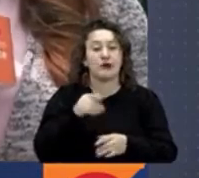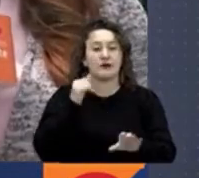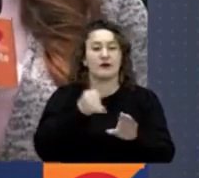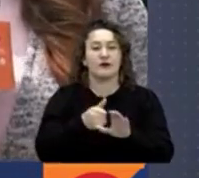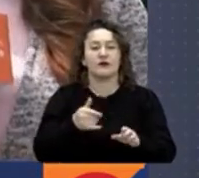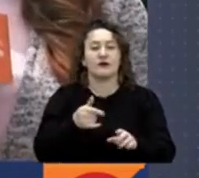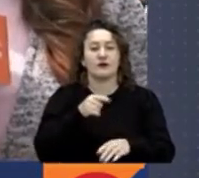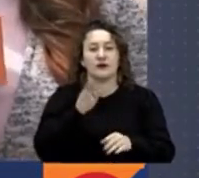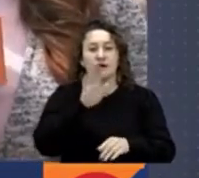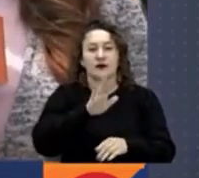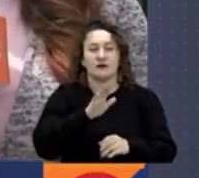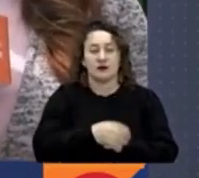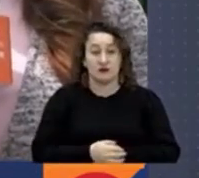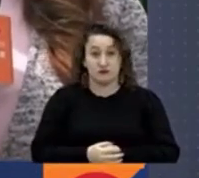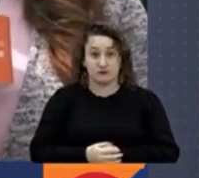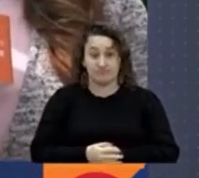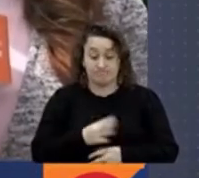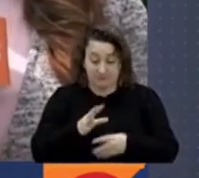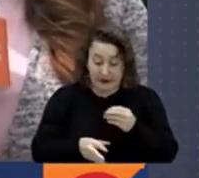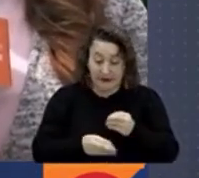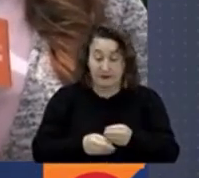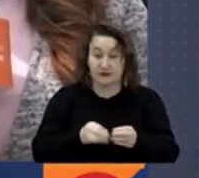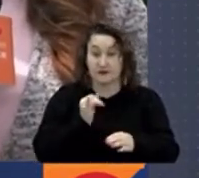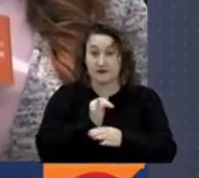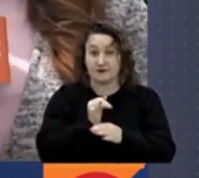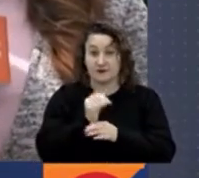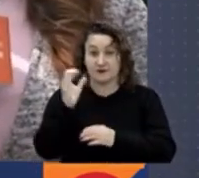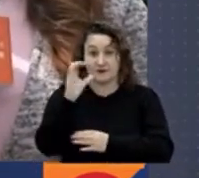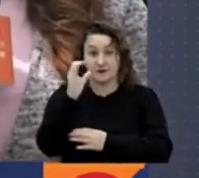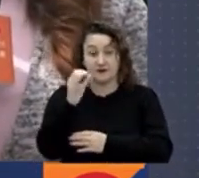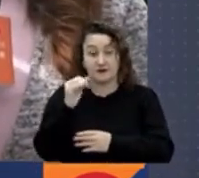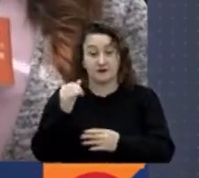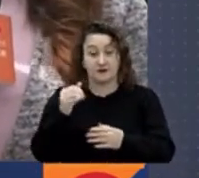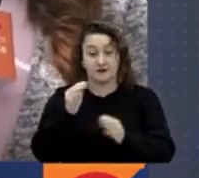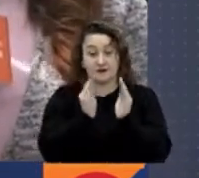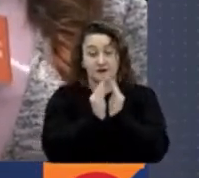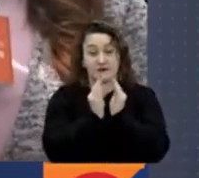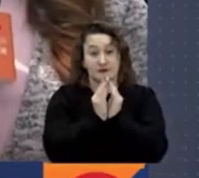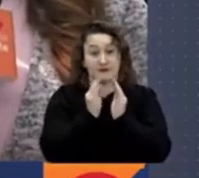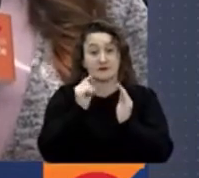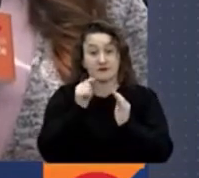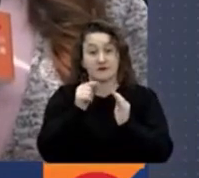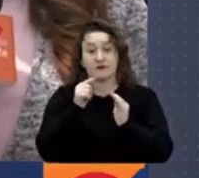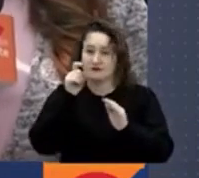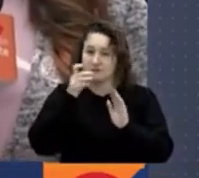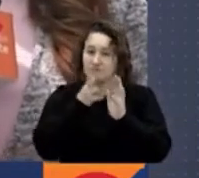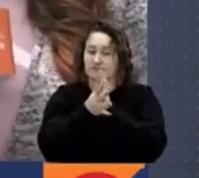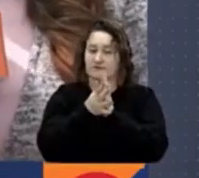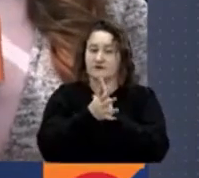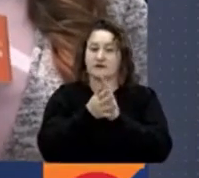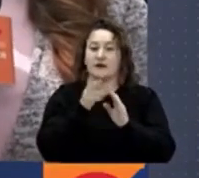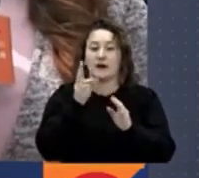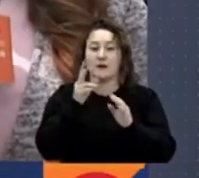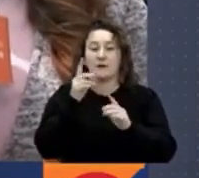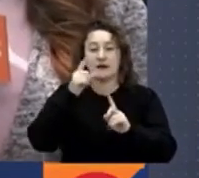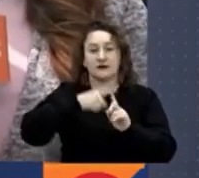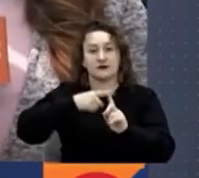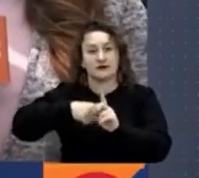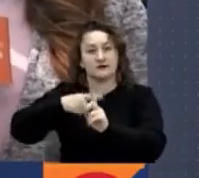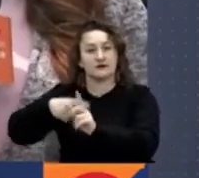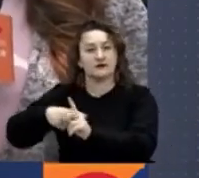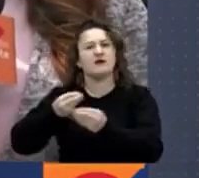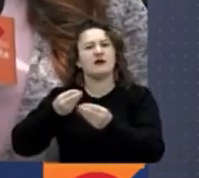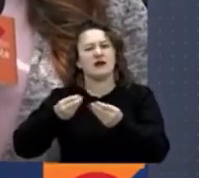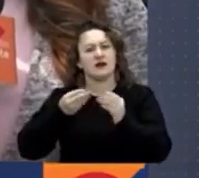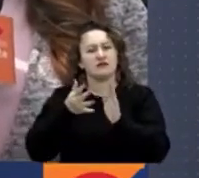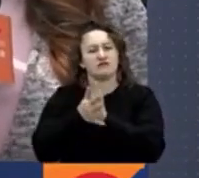en el departamento. Además, el Instituto Colombiano de Bienestar Familiar tendrá que reportar un informe mensual para señalar en qué estado